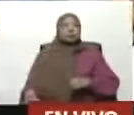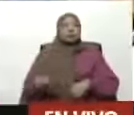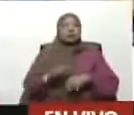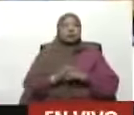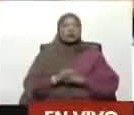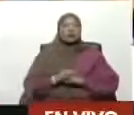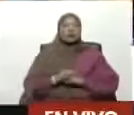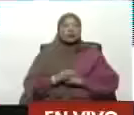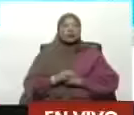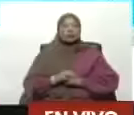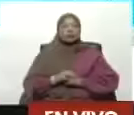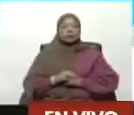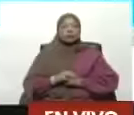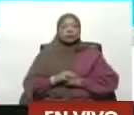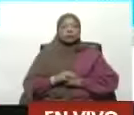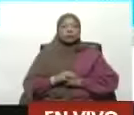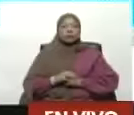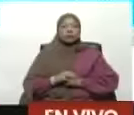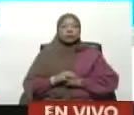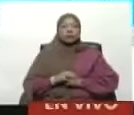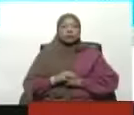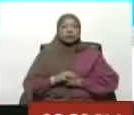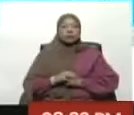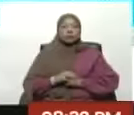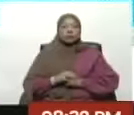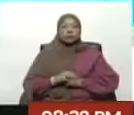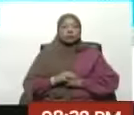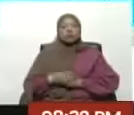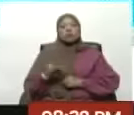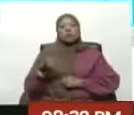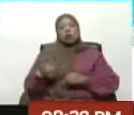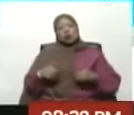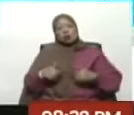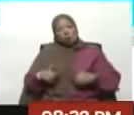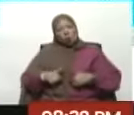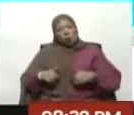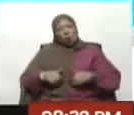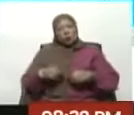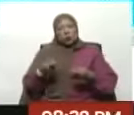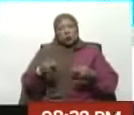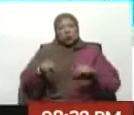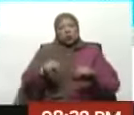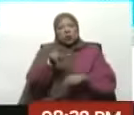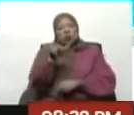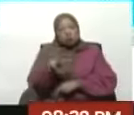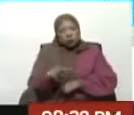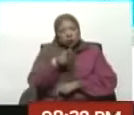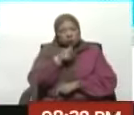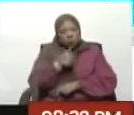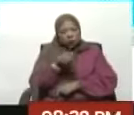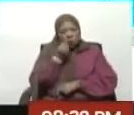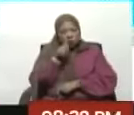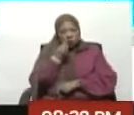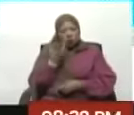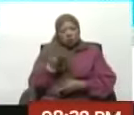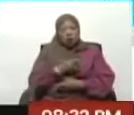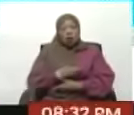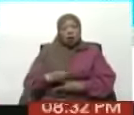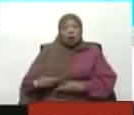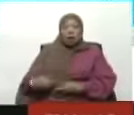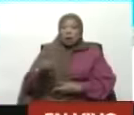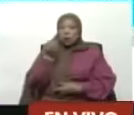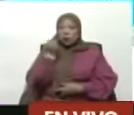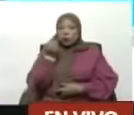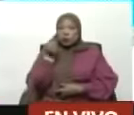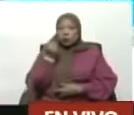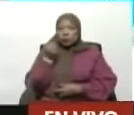Y esto se los digo porque cuánto daño le hicieron con la guerra económica. Por la guerra económica ganaron la